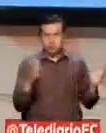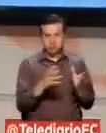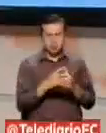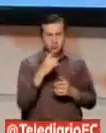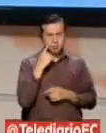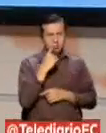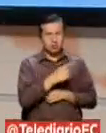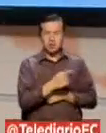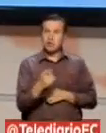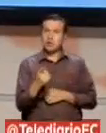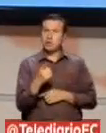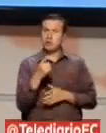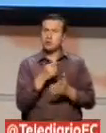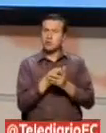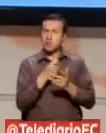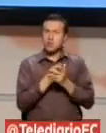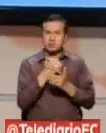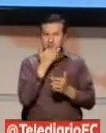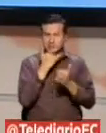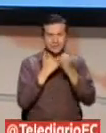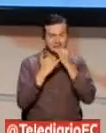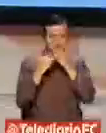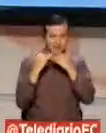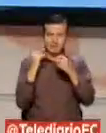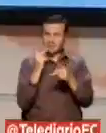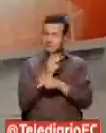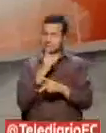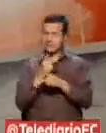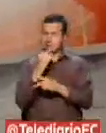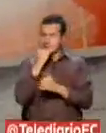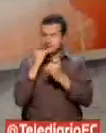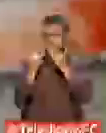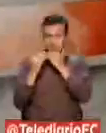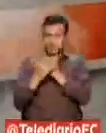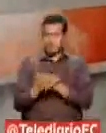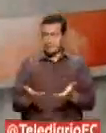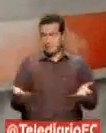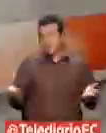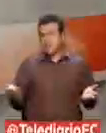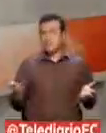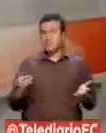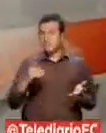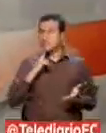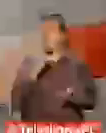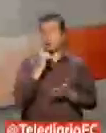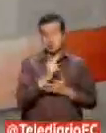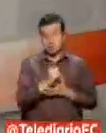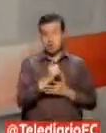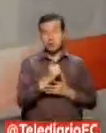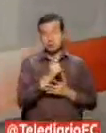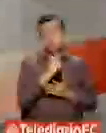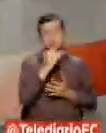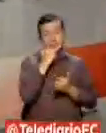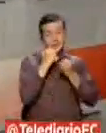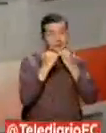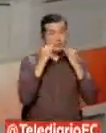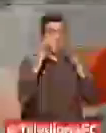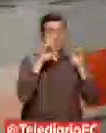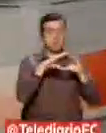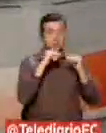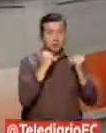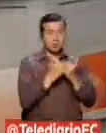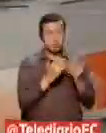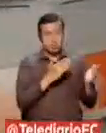demuestran una vez más que esta compra se hizo de una manera irregular. Lo cual es ilegal. Por eso, eso es un tema que la